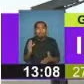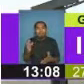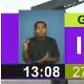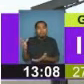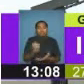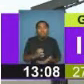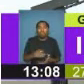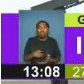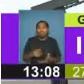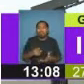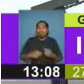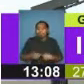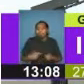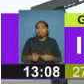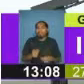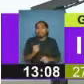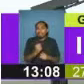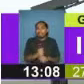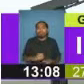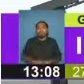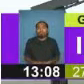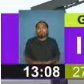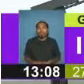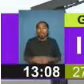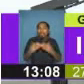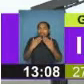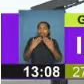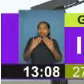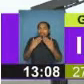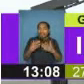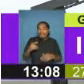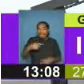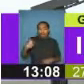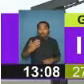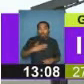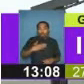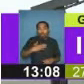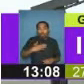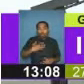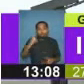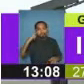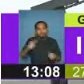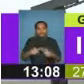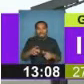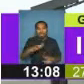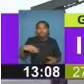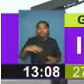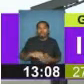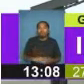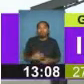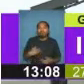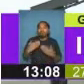este es el Este es el desafío Muchísimas gracias Juan Carlos felicitaciones a vos nuevamente y a todo el equipo que ha trabajado